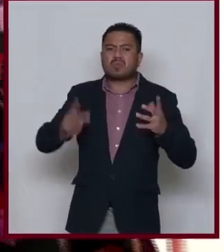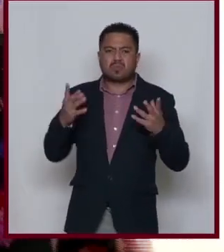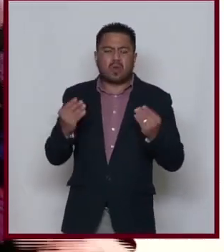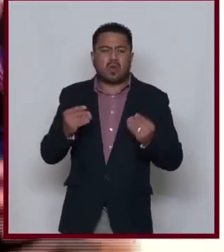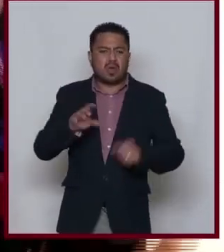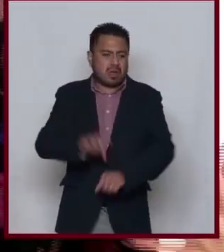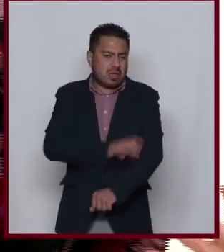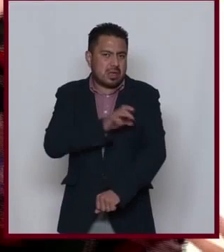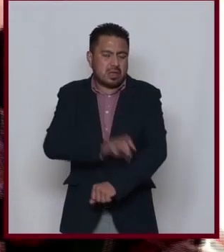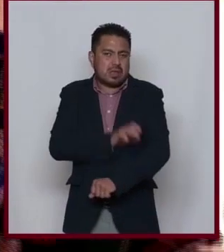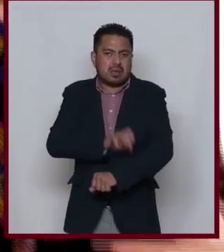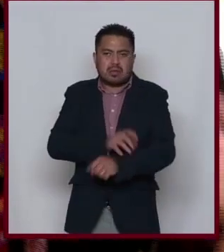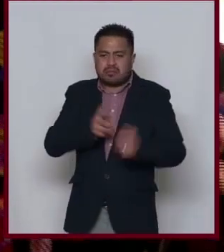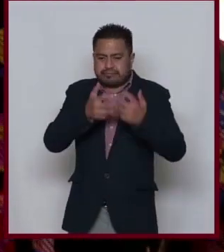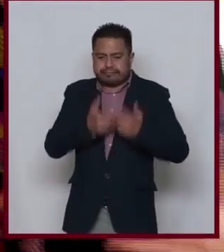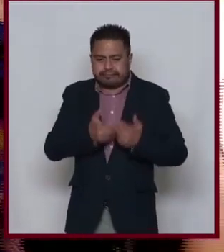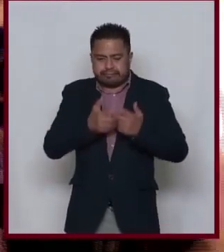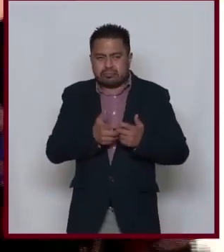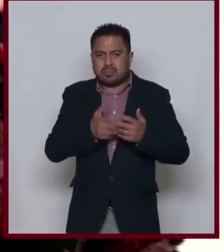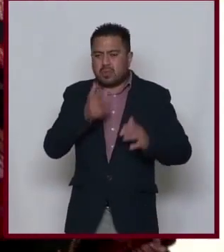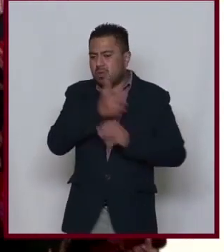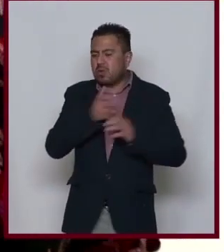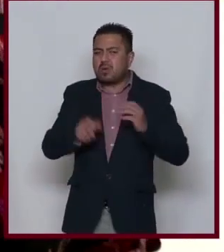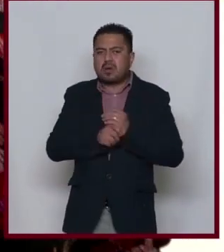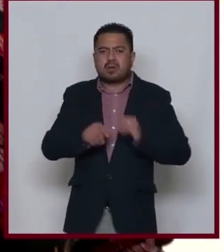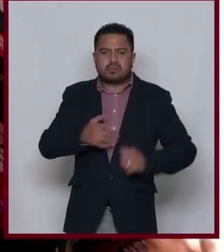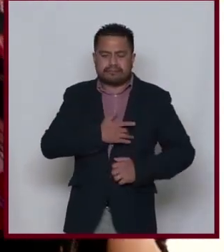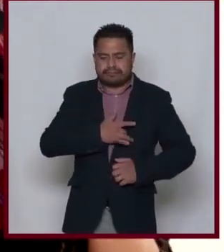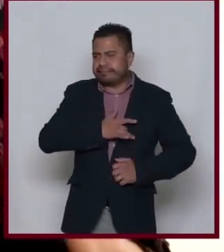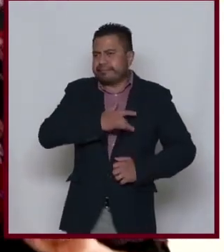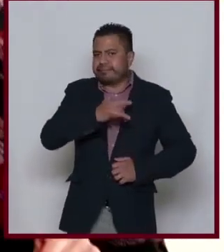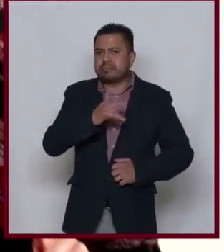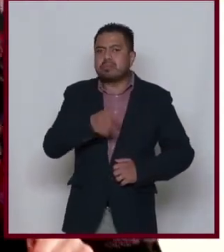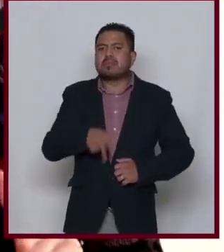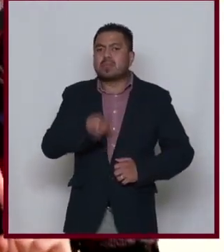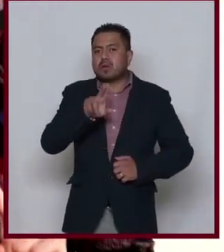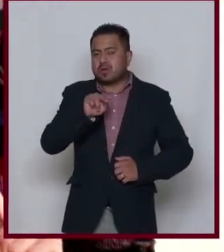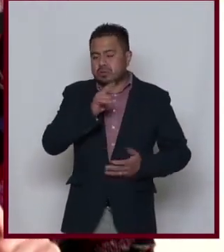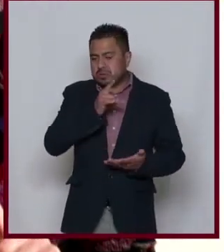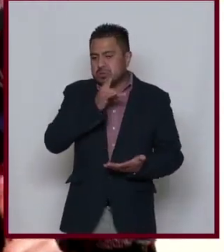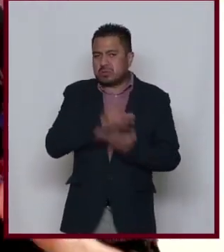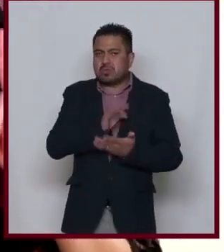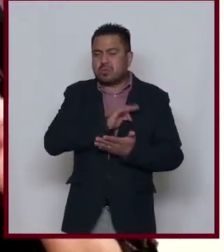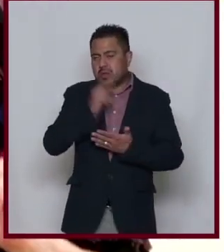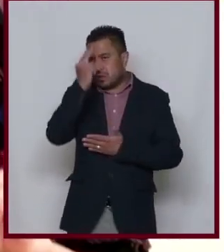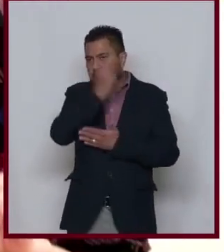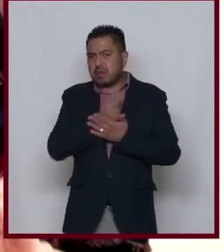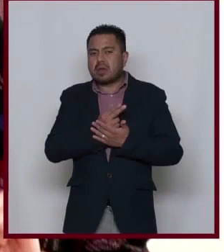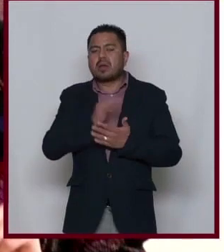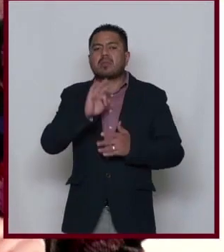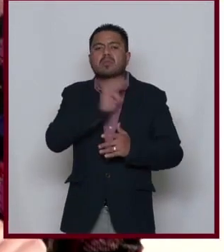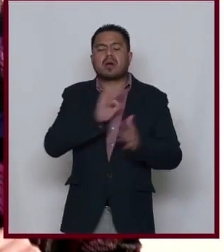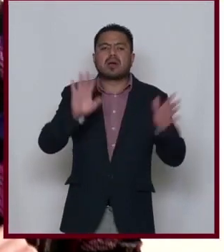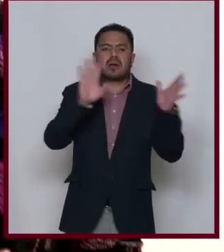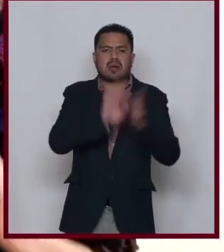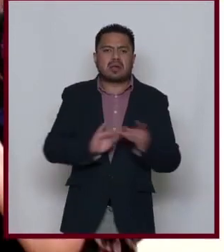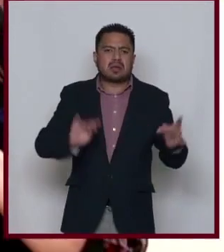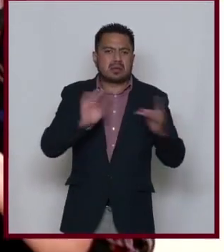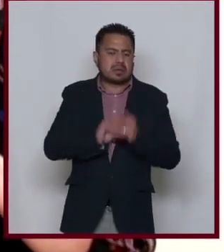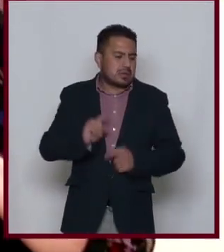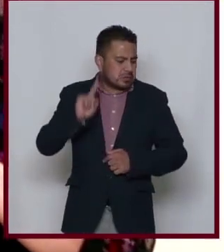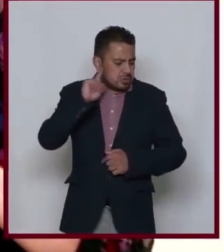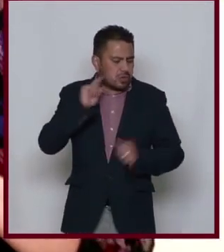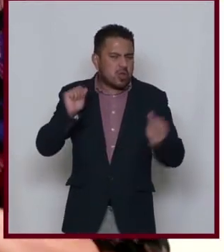de energía que se producen cuando los instrumentos vibran. Pero no solo se pueden dibujar, se puede describir el sonido